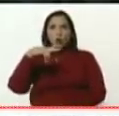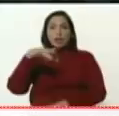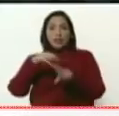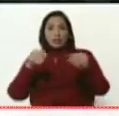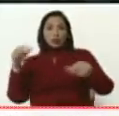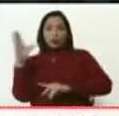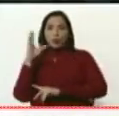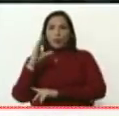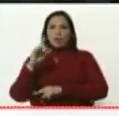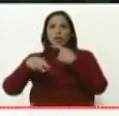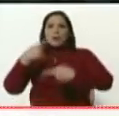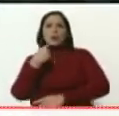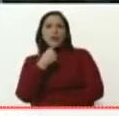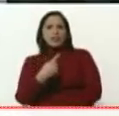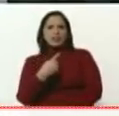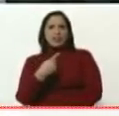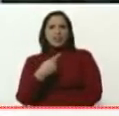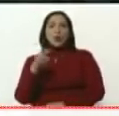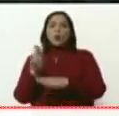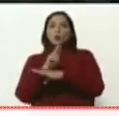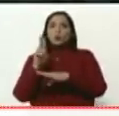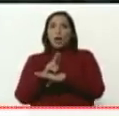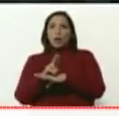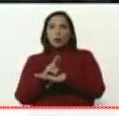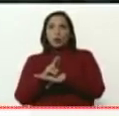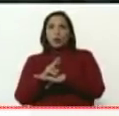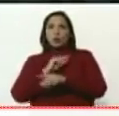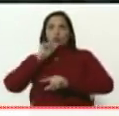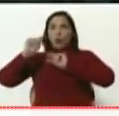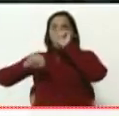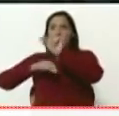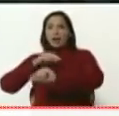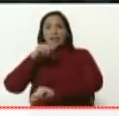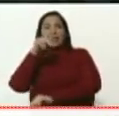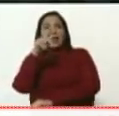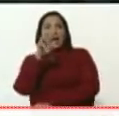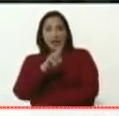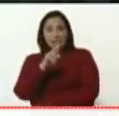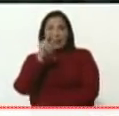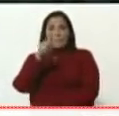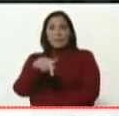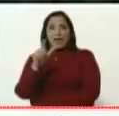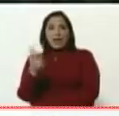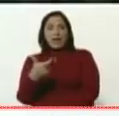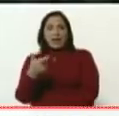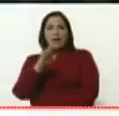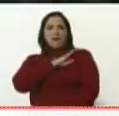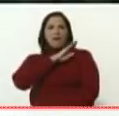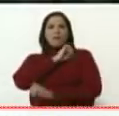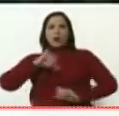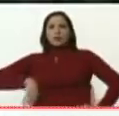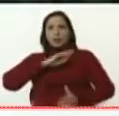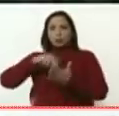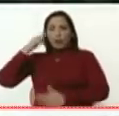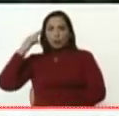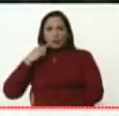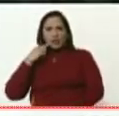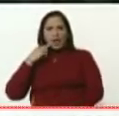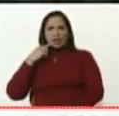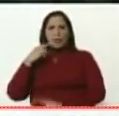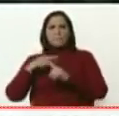luego decir que se habían utilizado cohetes RPG de la Fuerza Armada Nacional Bolivariana de